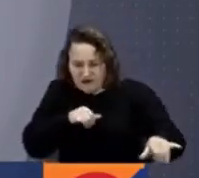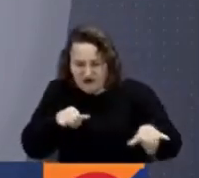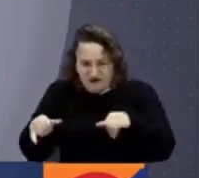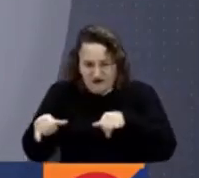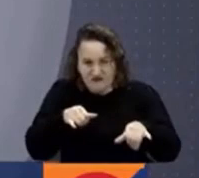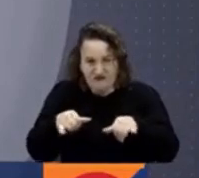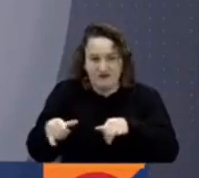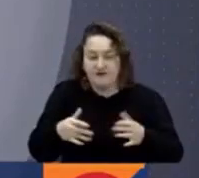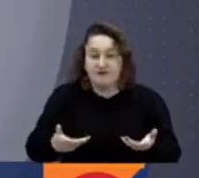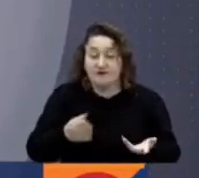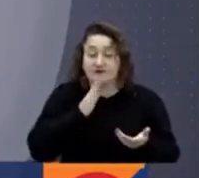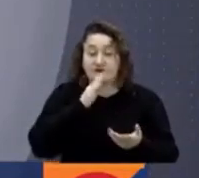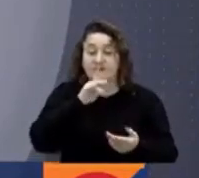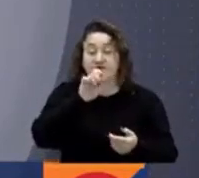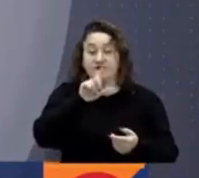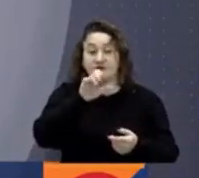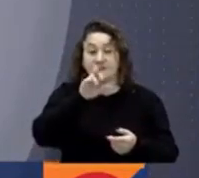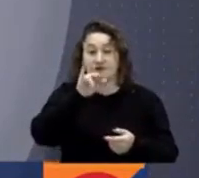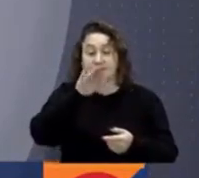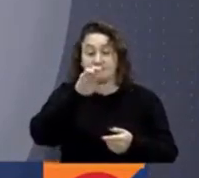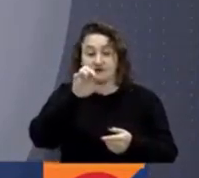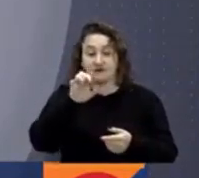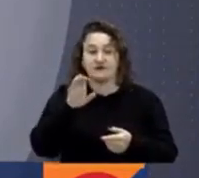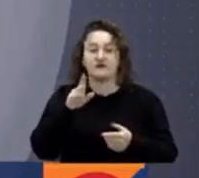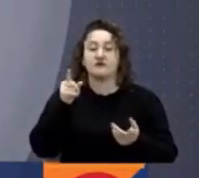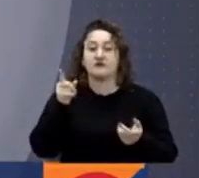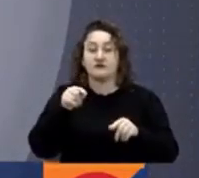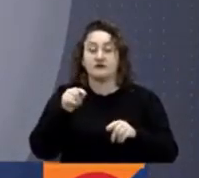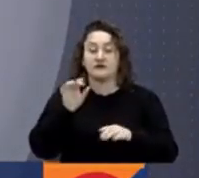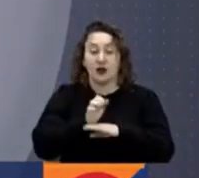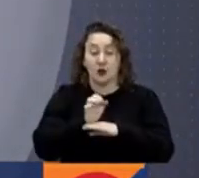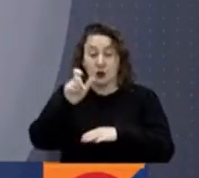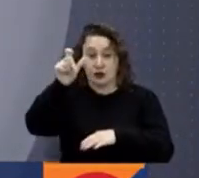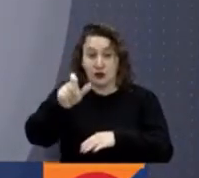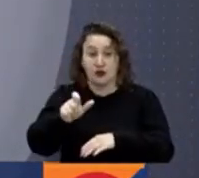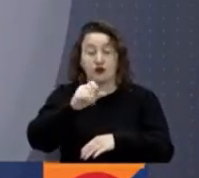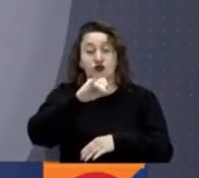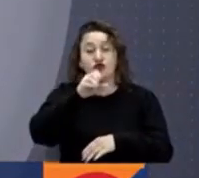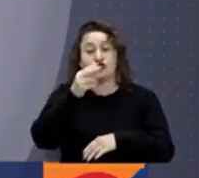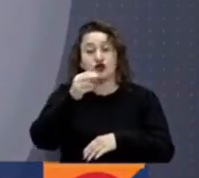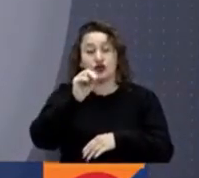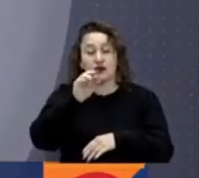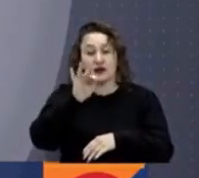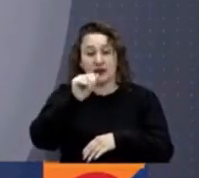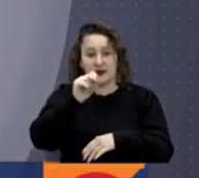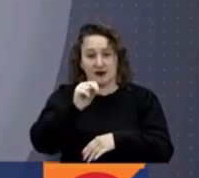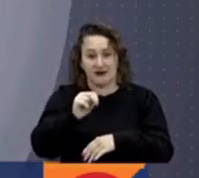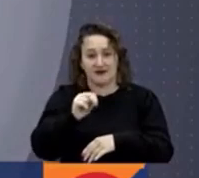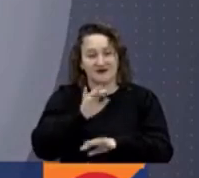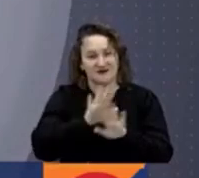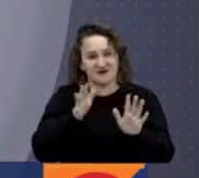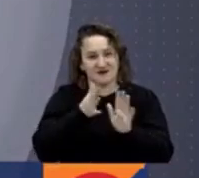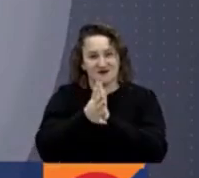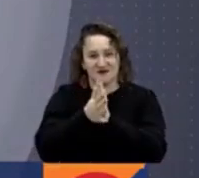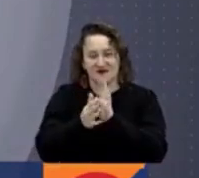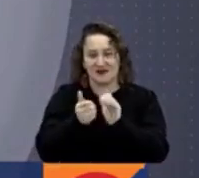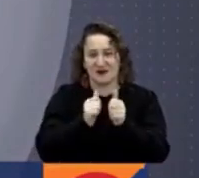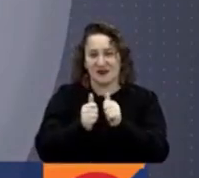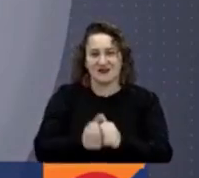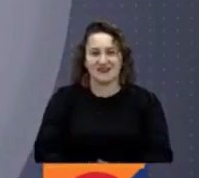italianos Filippo Ganna y Elia Viviani, también por el ecuatoriano Jonathan Narváez. Hasta aquí toda la información